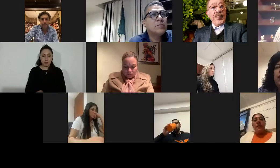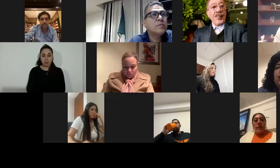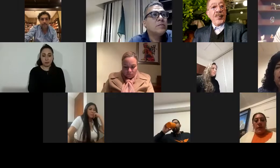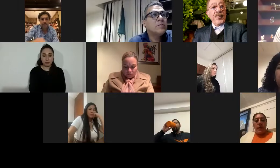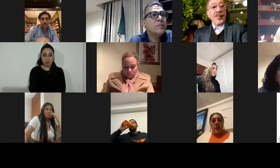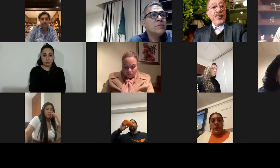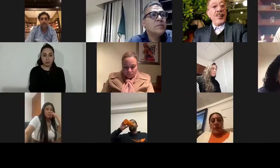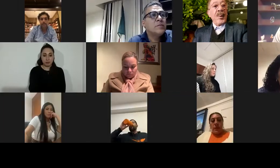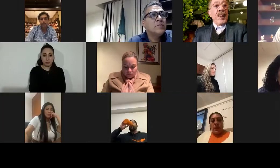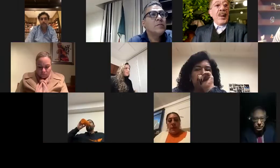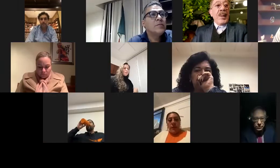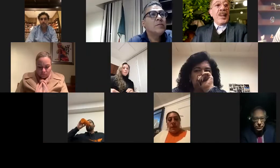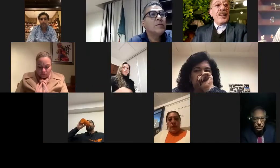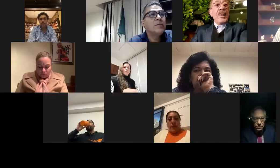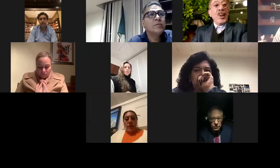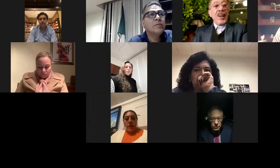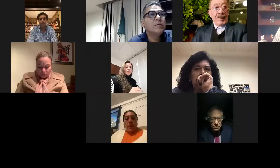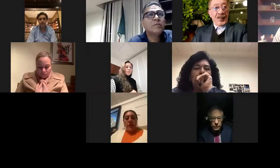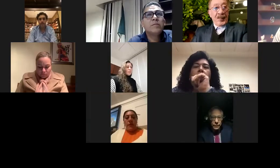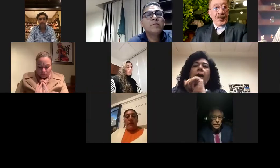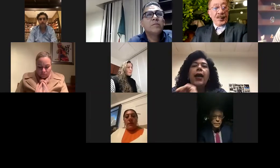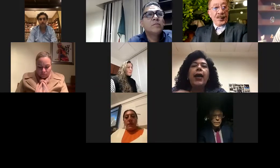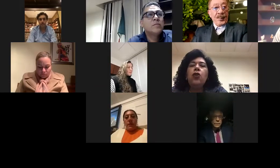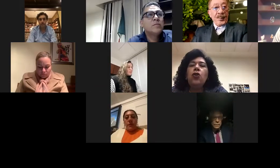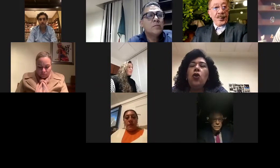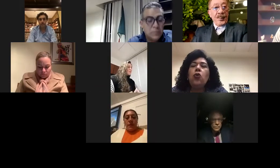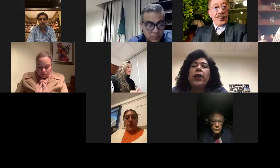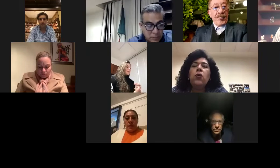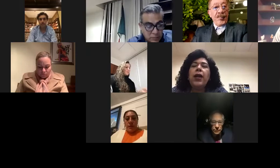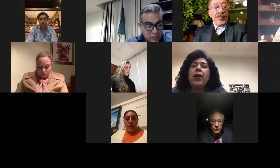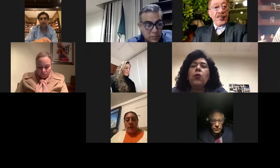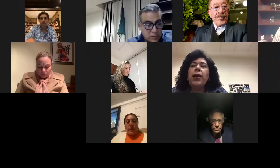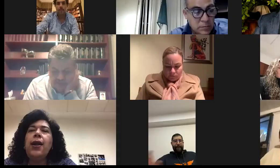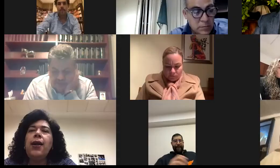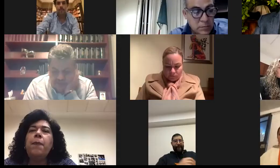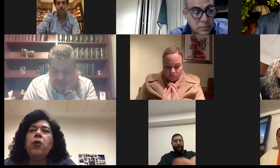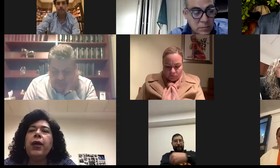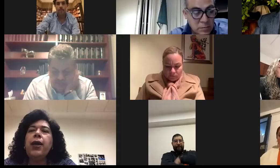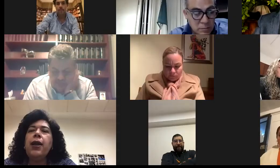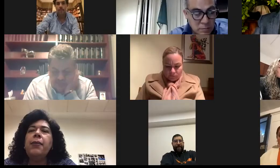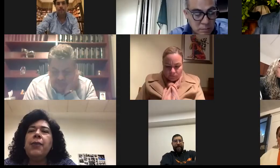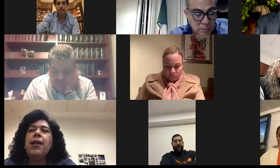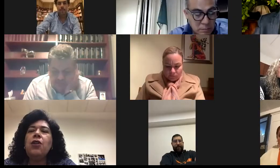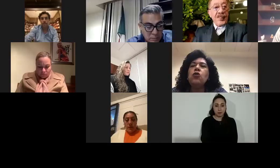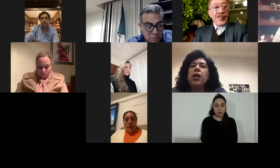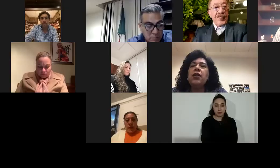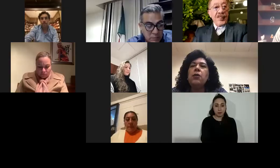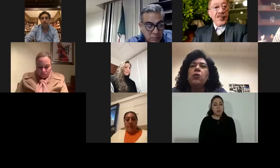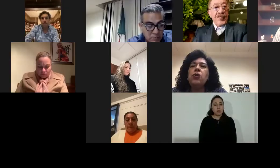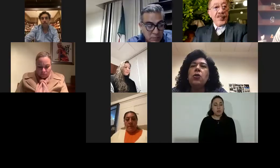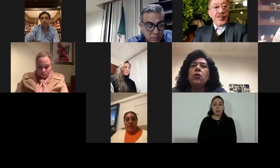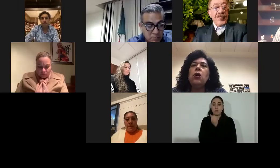permite, presidente? Adelante, diputado. No hay ninguna laguna en la ley porque la misma ley nos